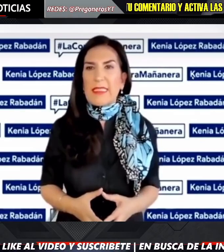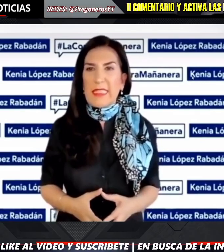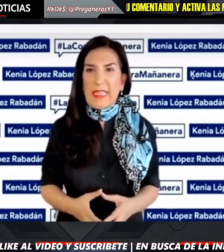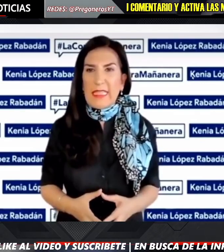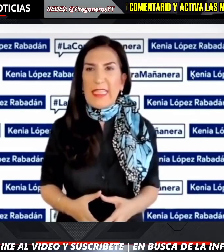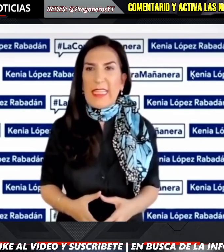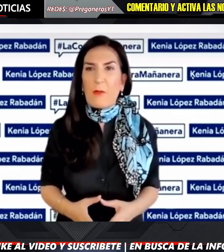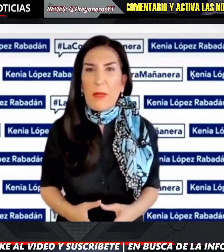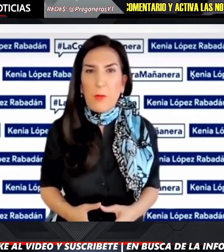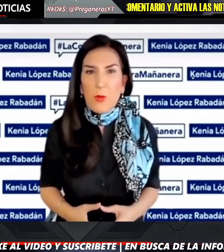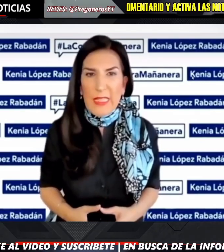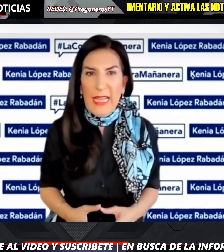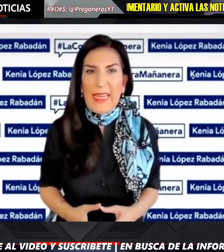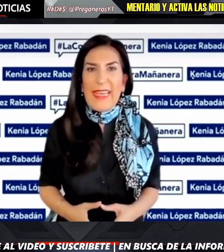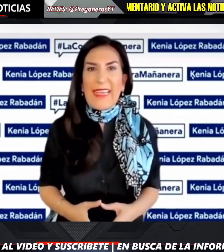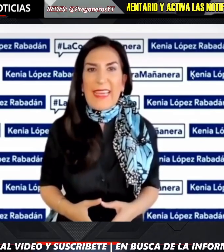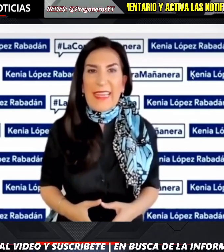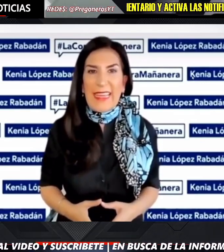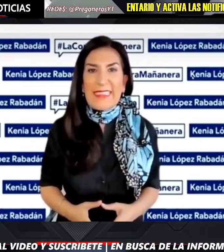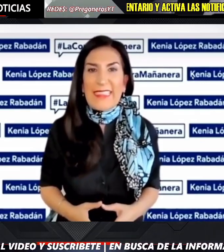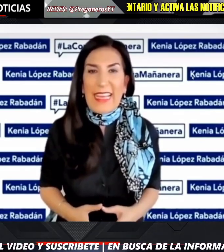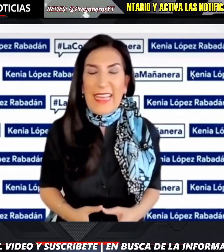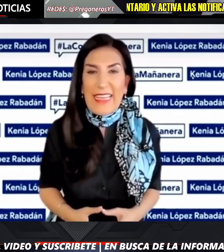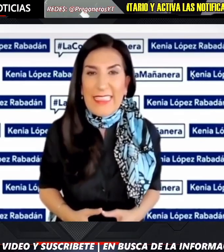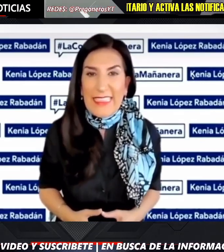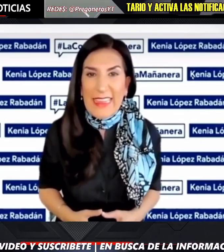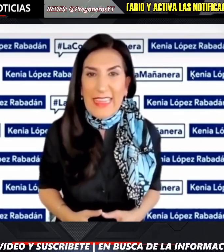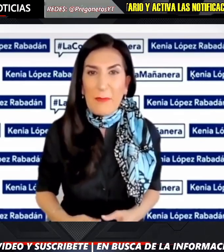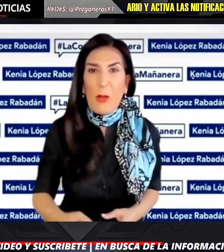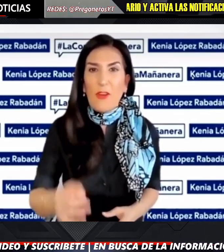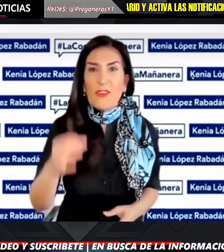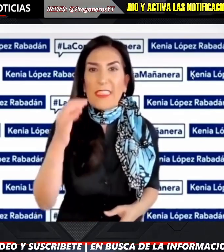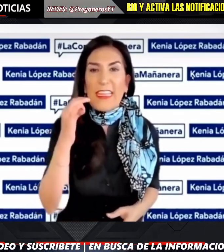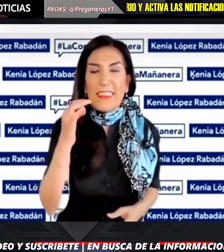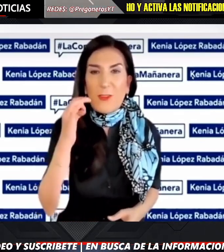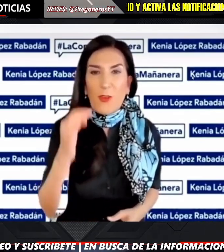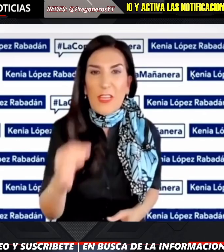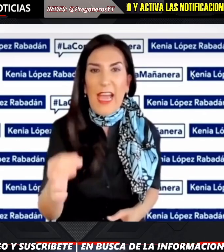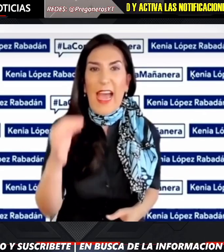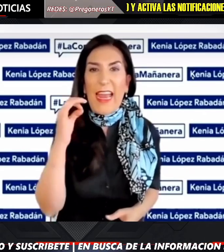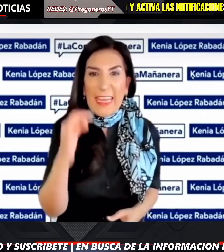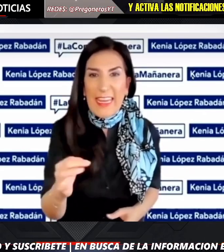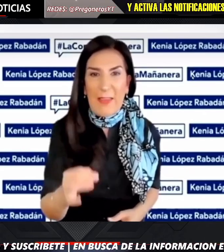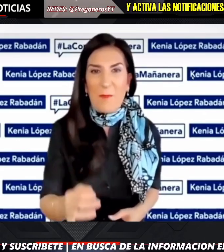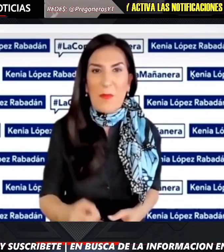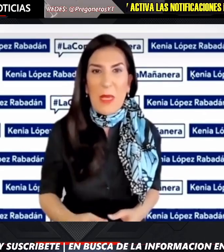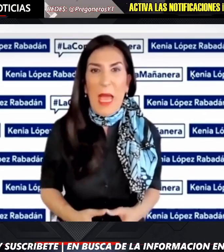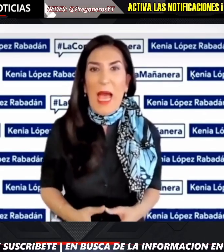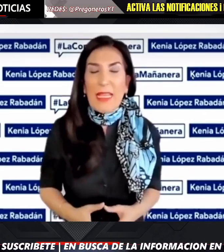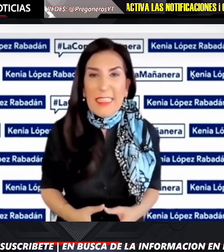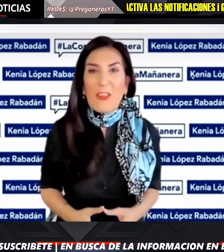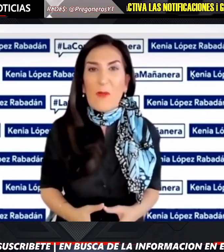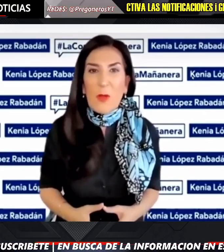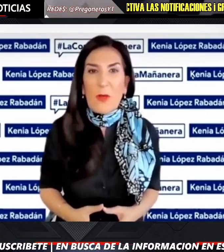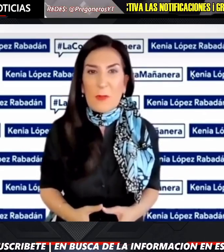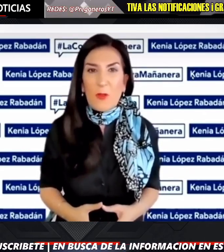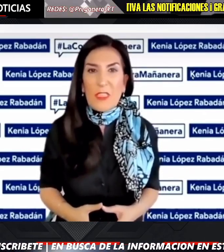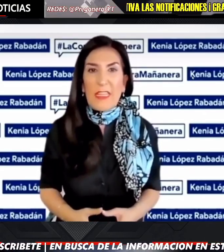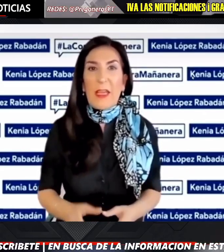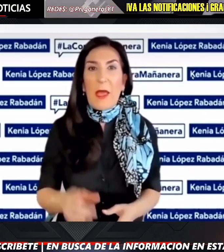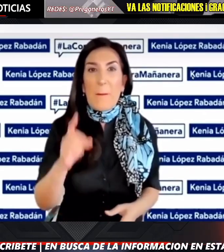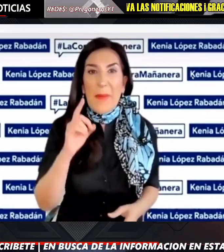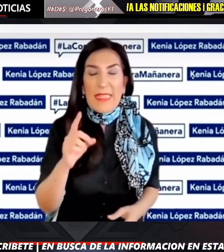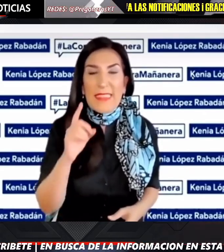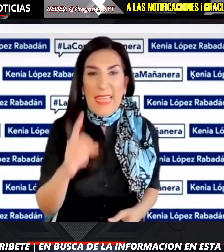46/2022 de la CNDH, la cual busca que desde el legislativo se destruya al INE, así como lo